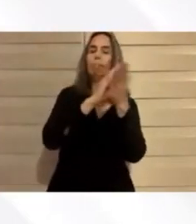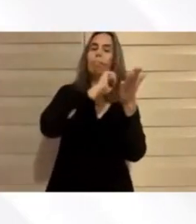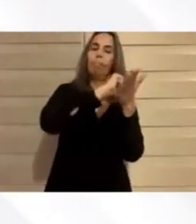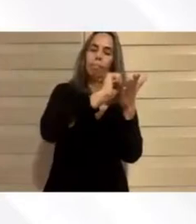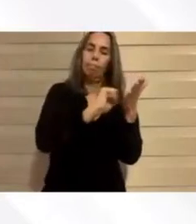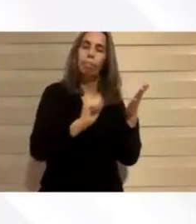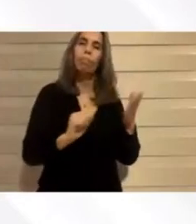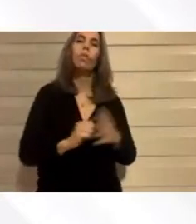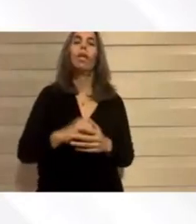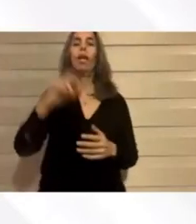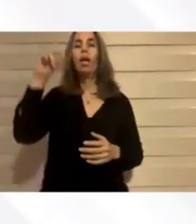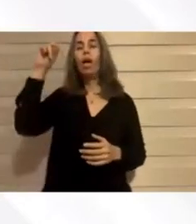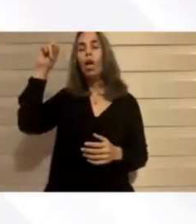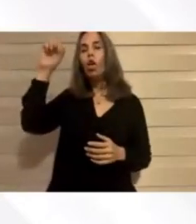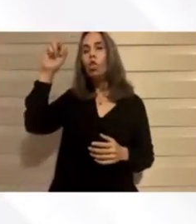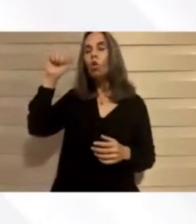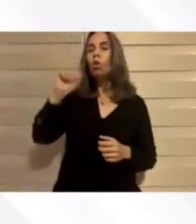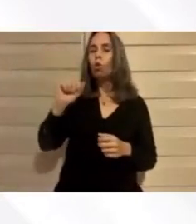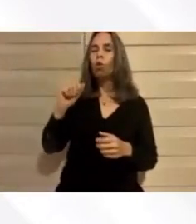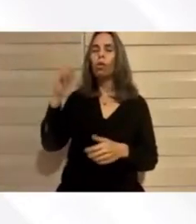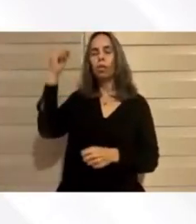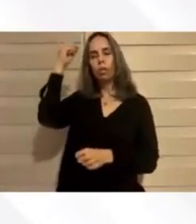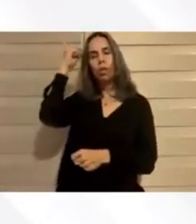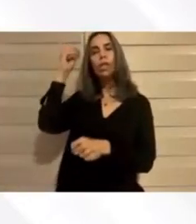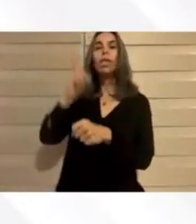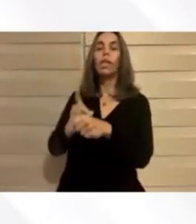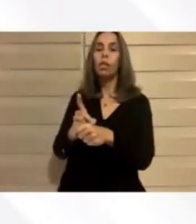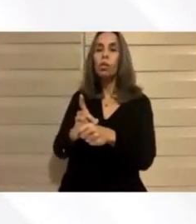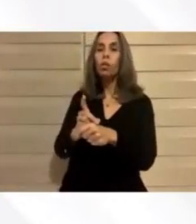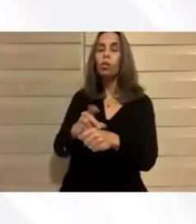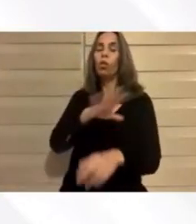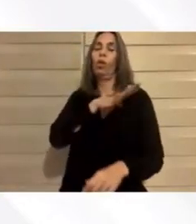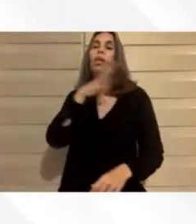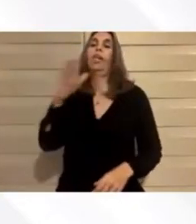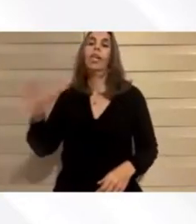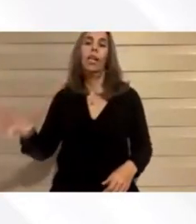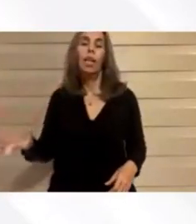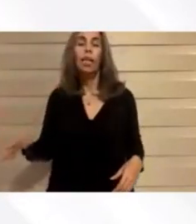Beitegui, directora general del Papalote Museo del Niño.